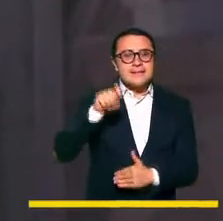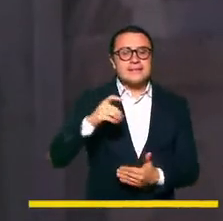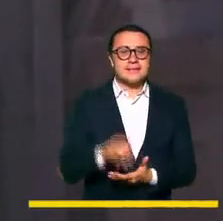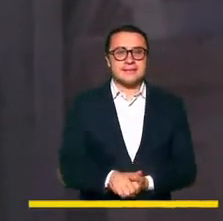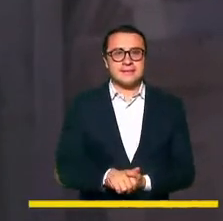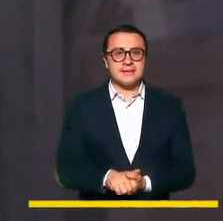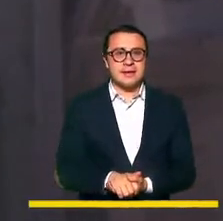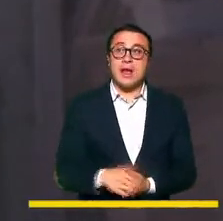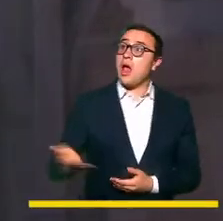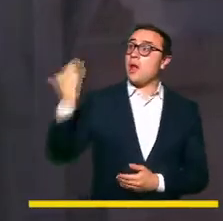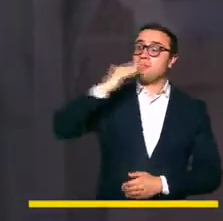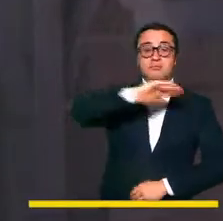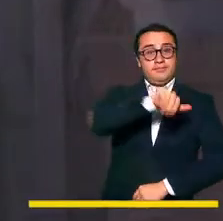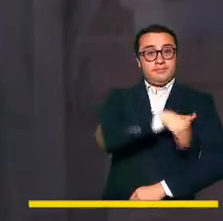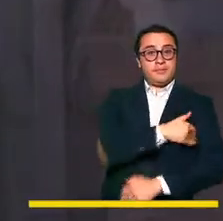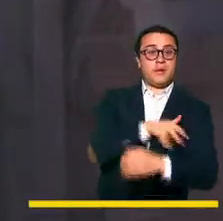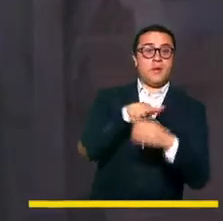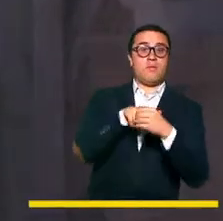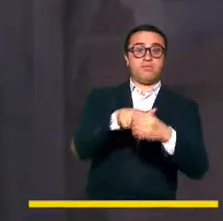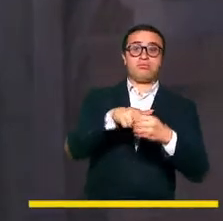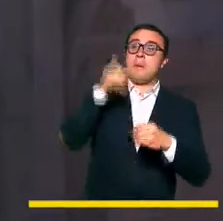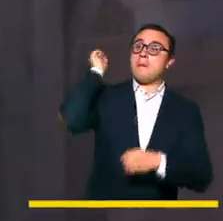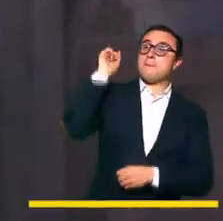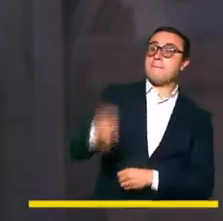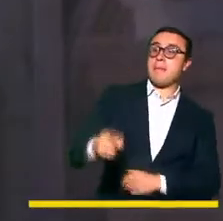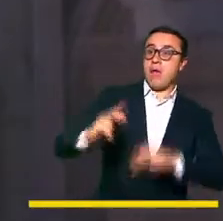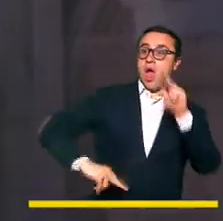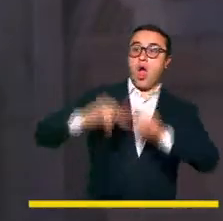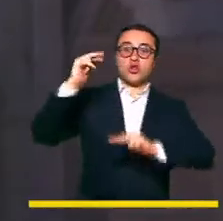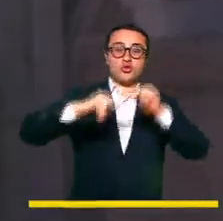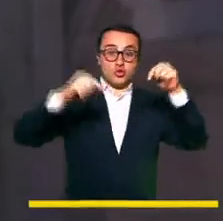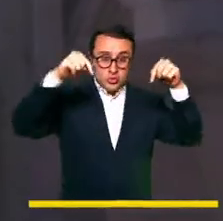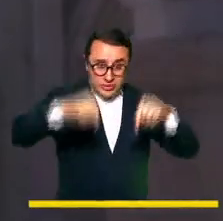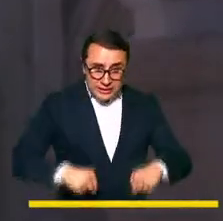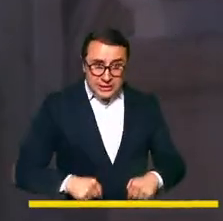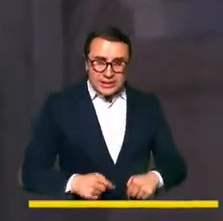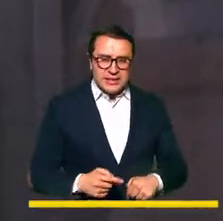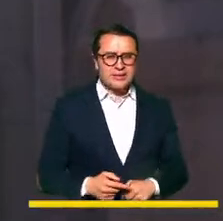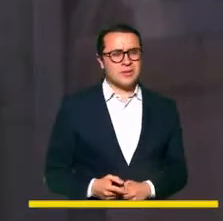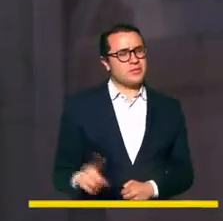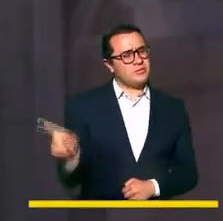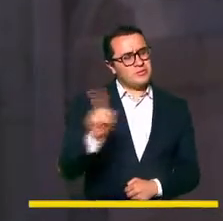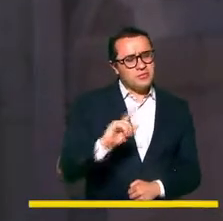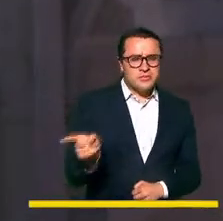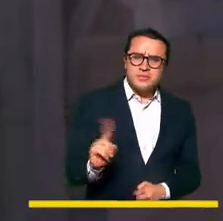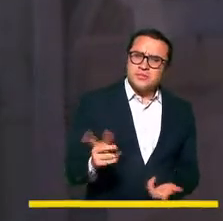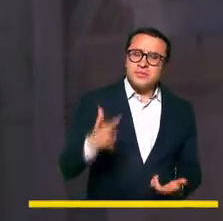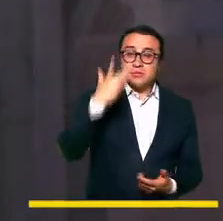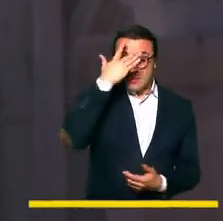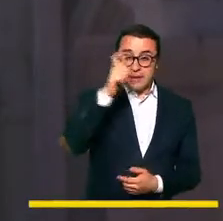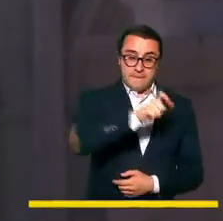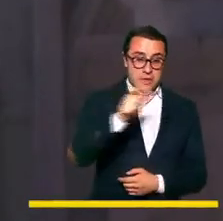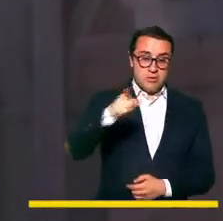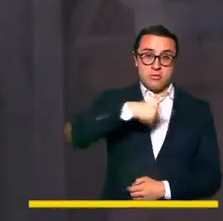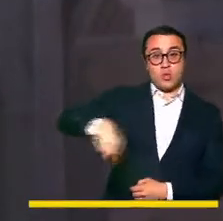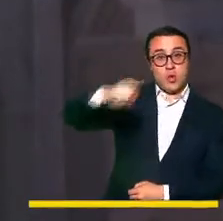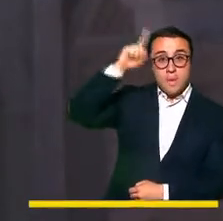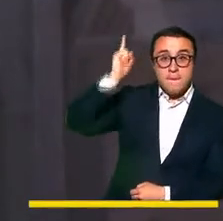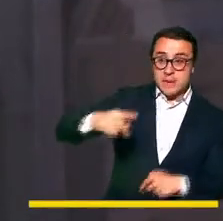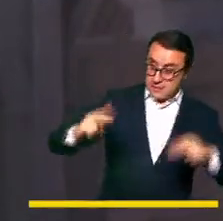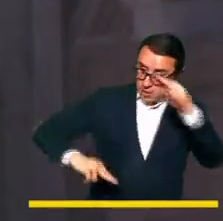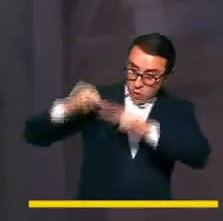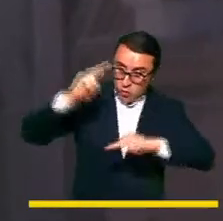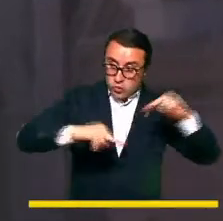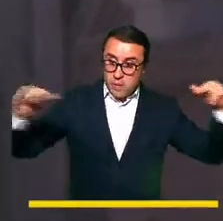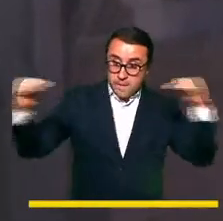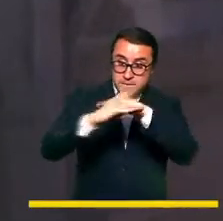no esas que en el Ministerio de Transporte ordenaron hacer aquí. Porque esos funcionarios que ordenaron hacer esas vías aquí